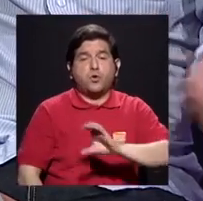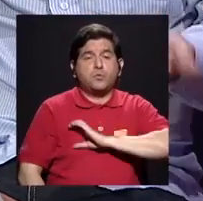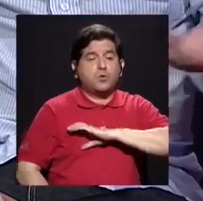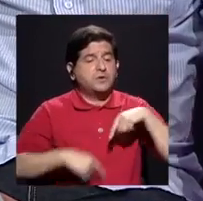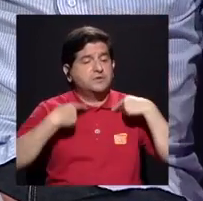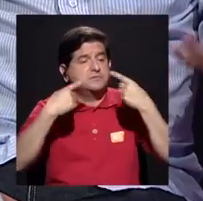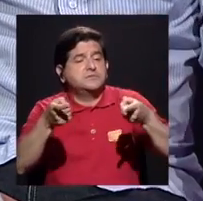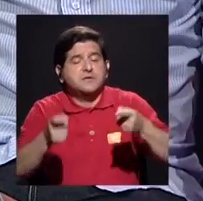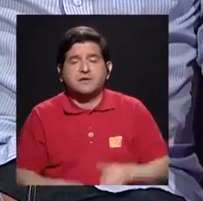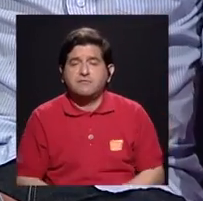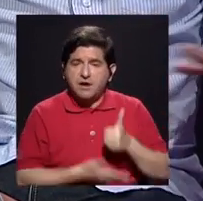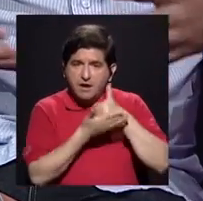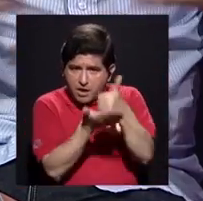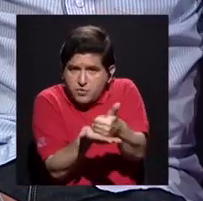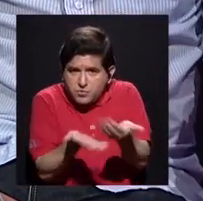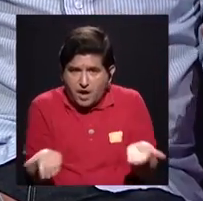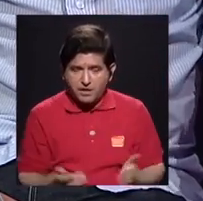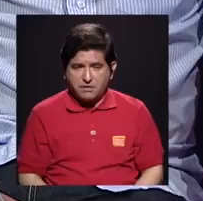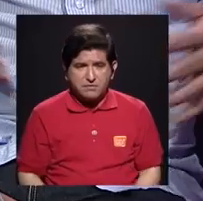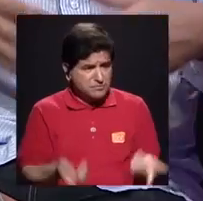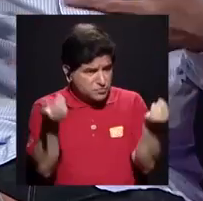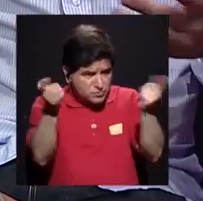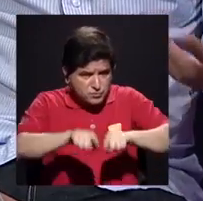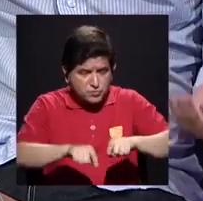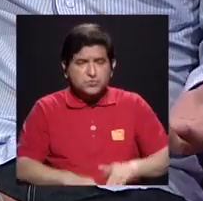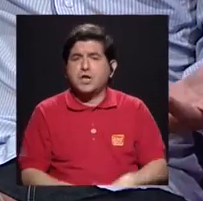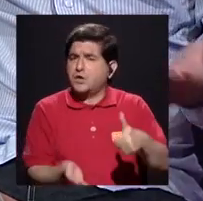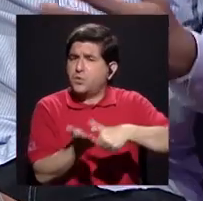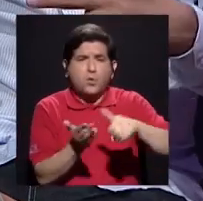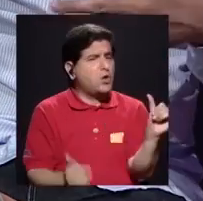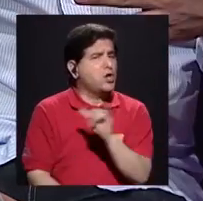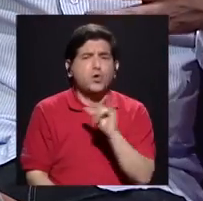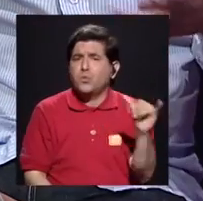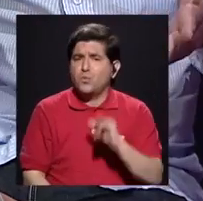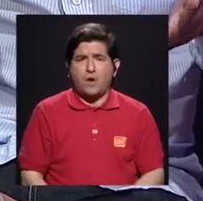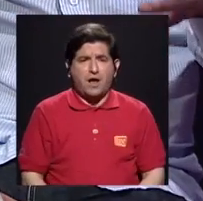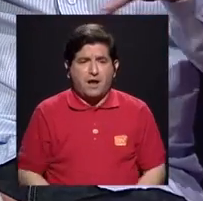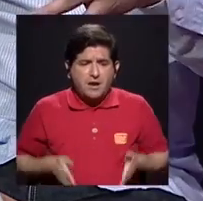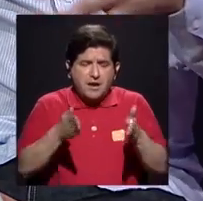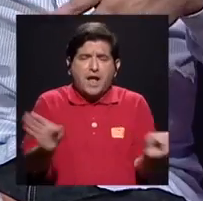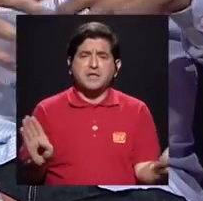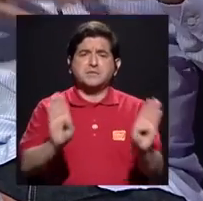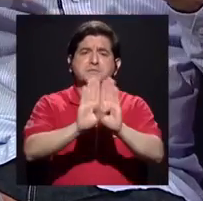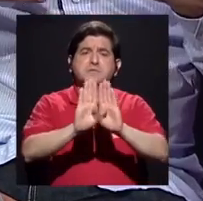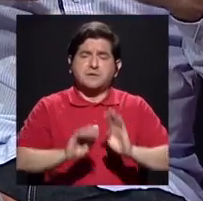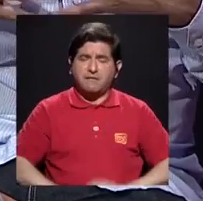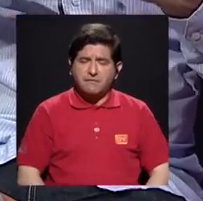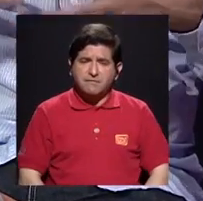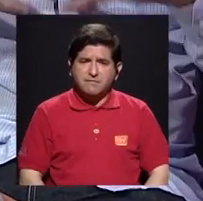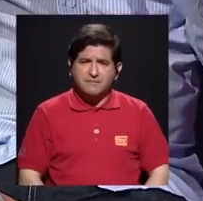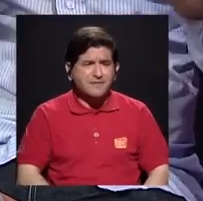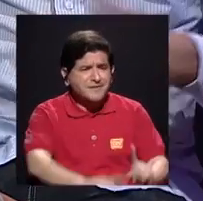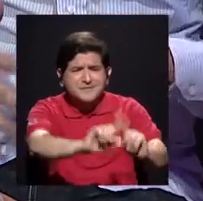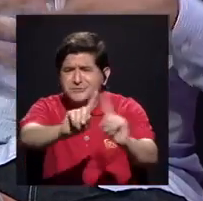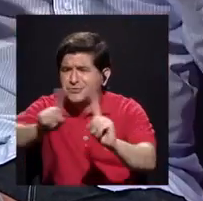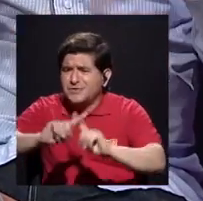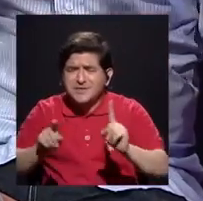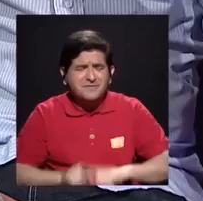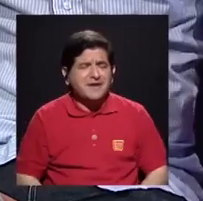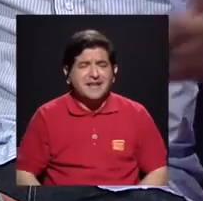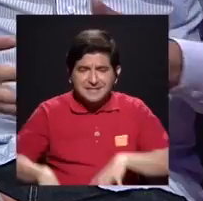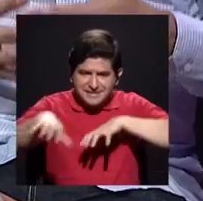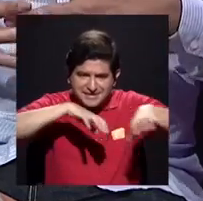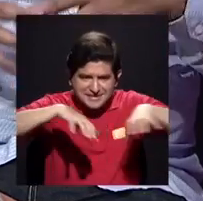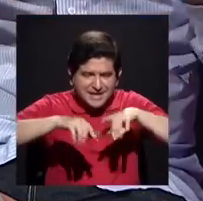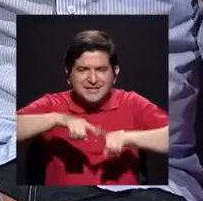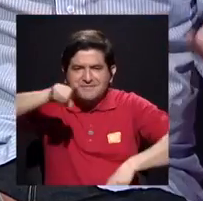llega eso sucede cuando hay elecciones también de las caras que se cierran porque son distintas expresiones de